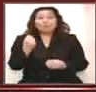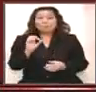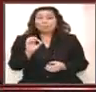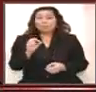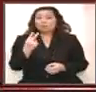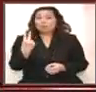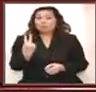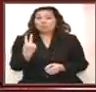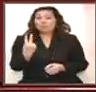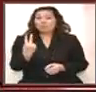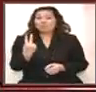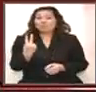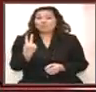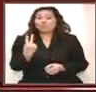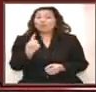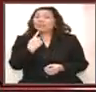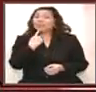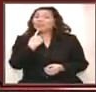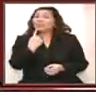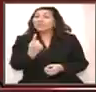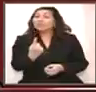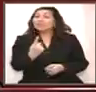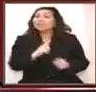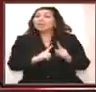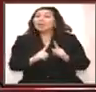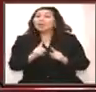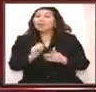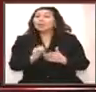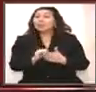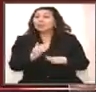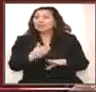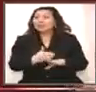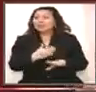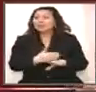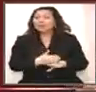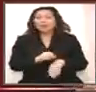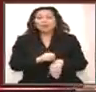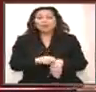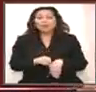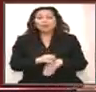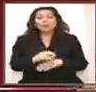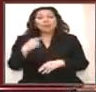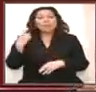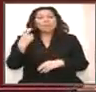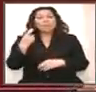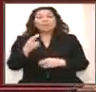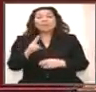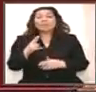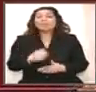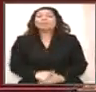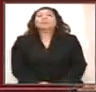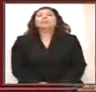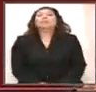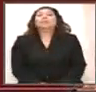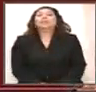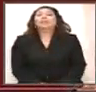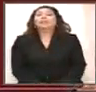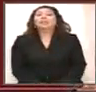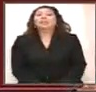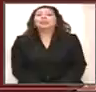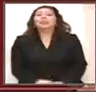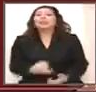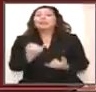de la exposición, señalar algunas acciones desarrolladas por el Consejo Nacional de Política Criminal en el ámbito